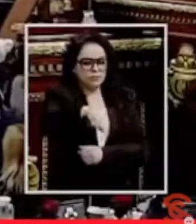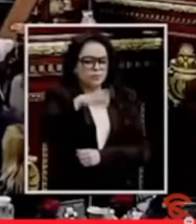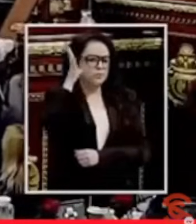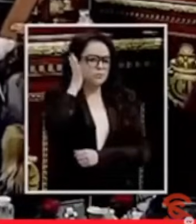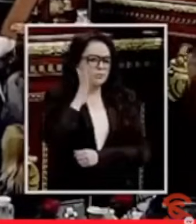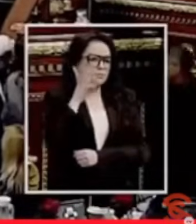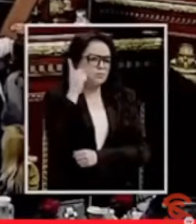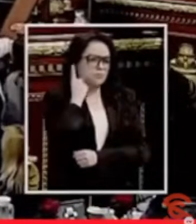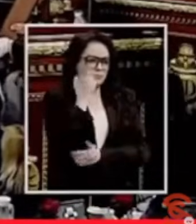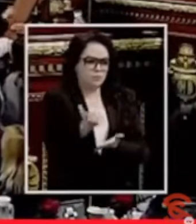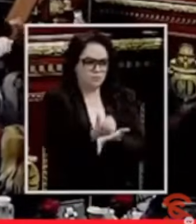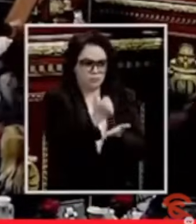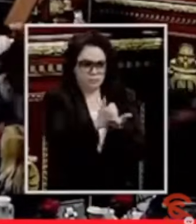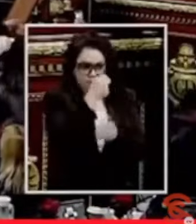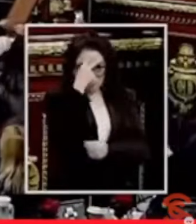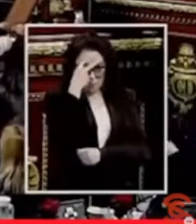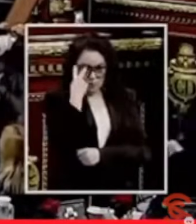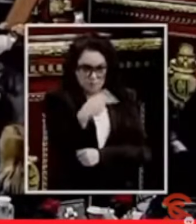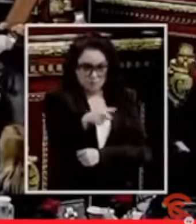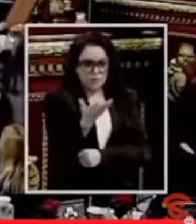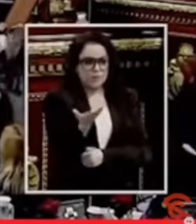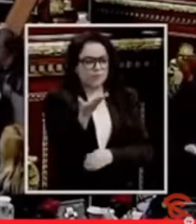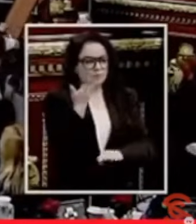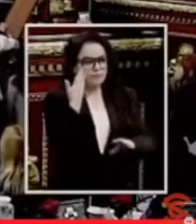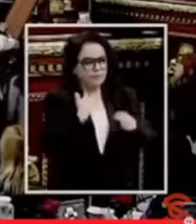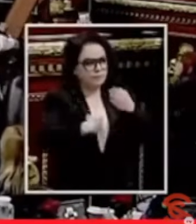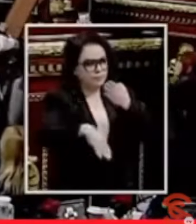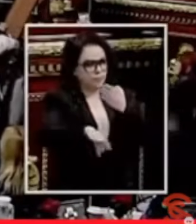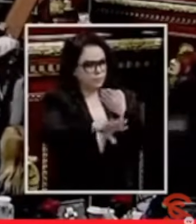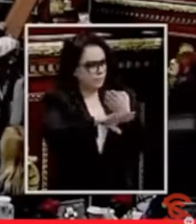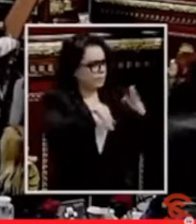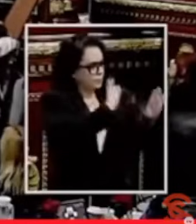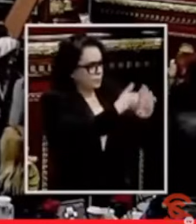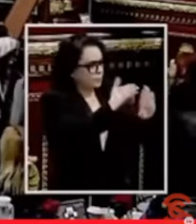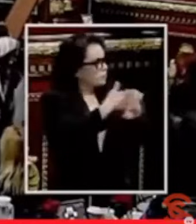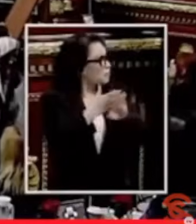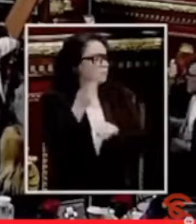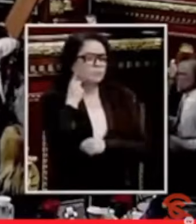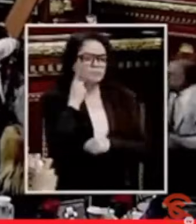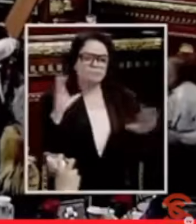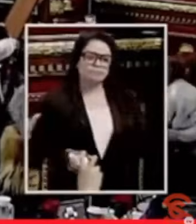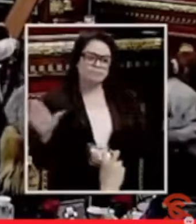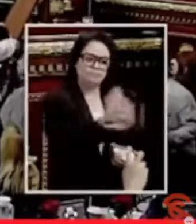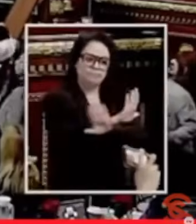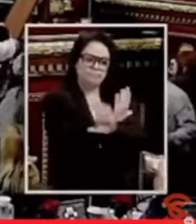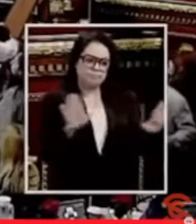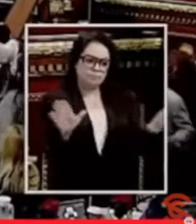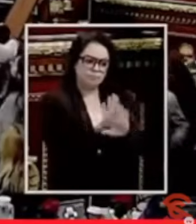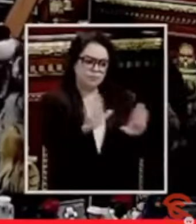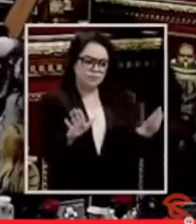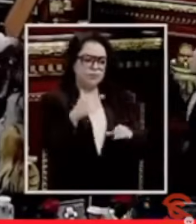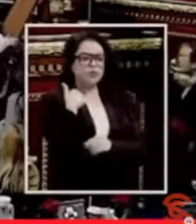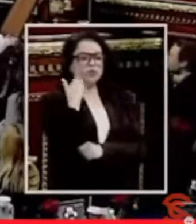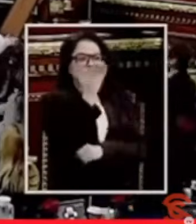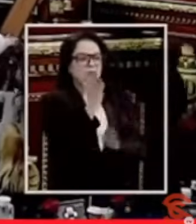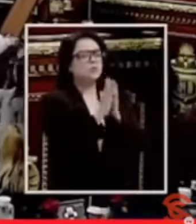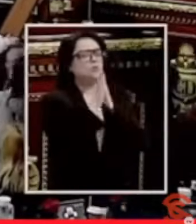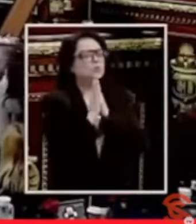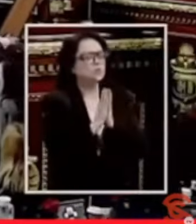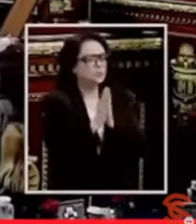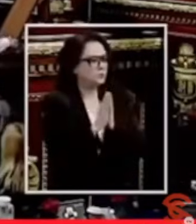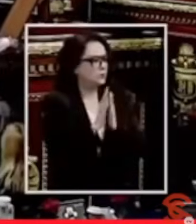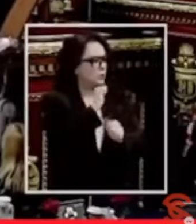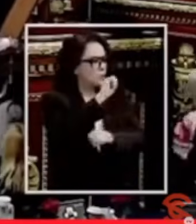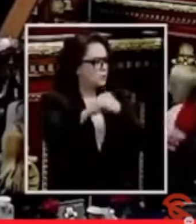dos dictámenes por unanimidad en el Congreso. Me parece que el debate debe de conducirse con